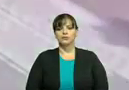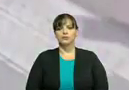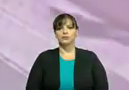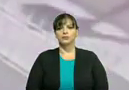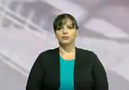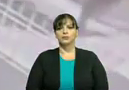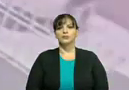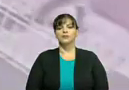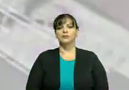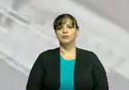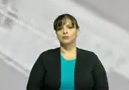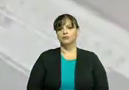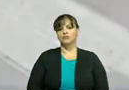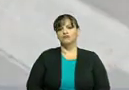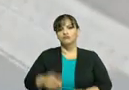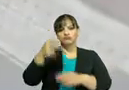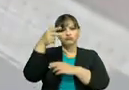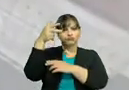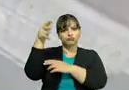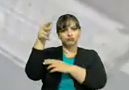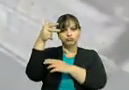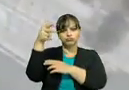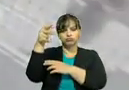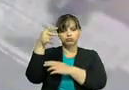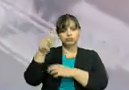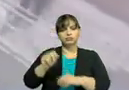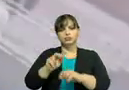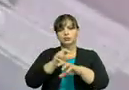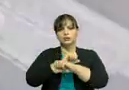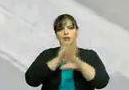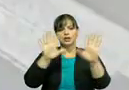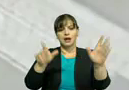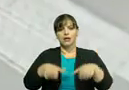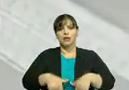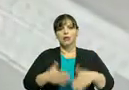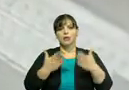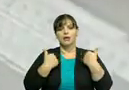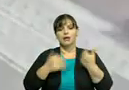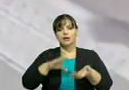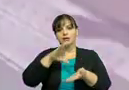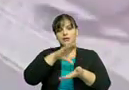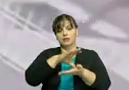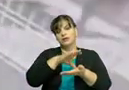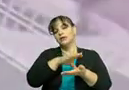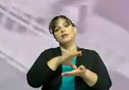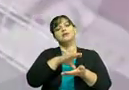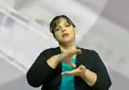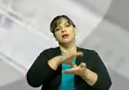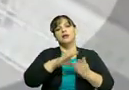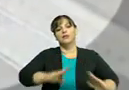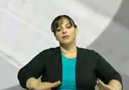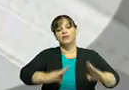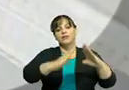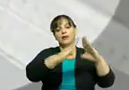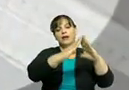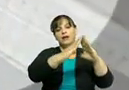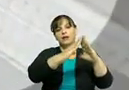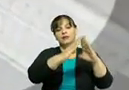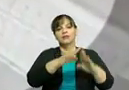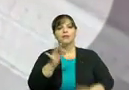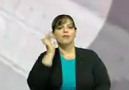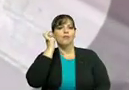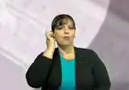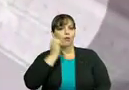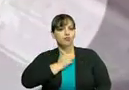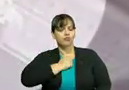En el video quedó grabado todo. La dueña de casa llegaba, abrió la puerta del jardín, cuando de repente le